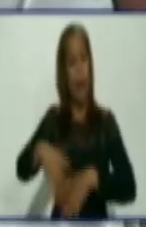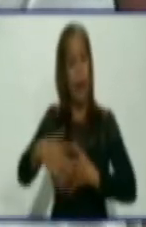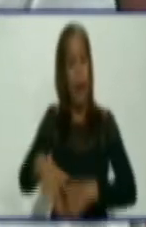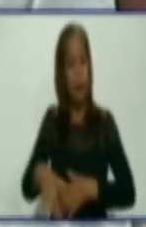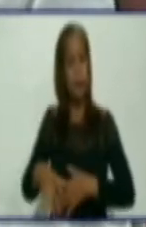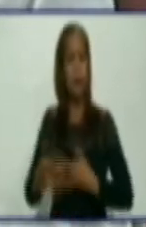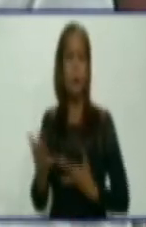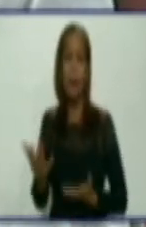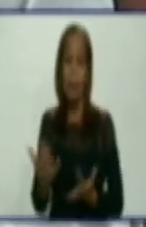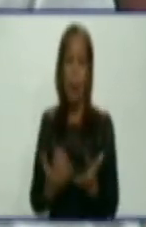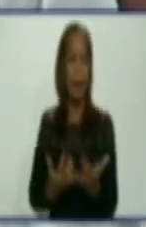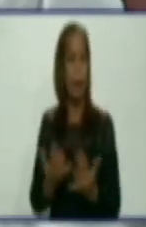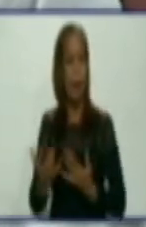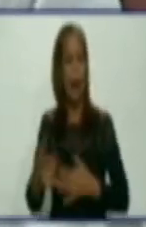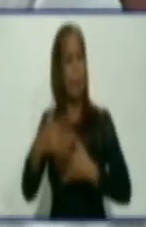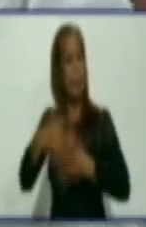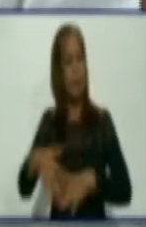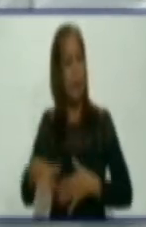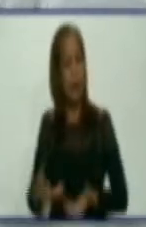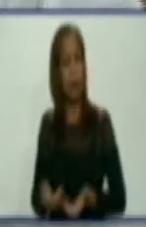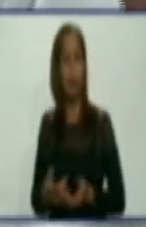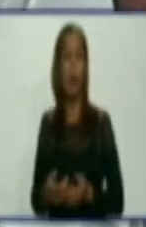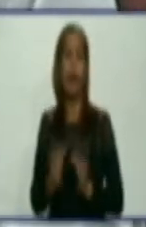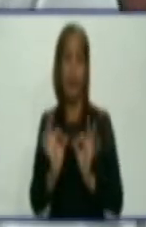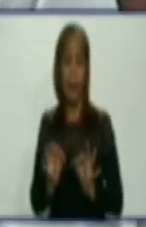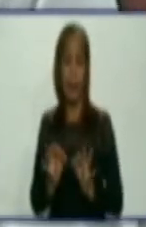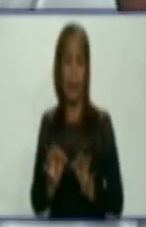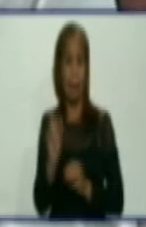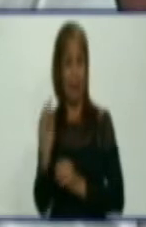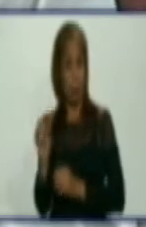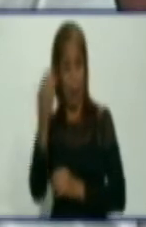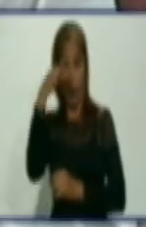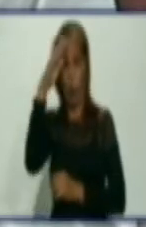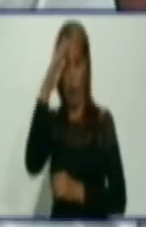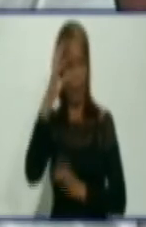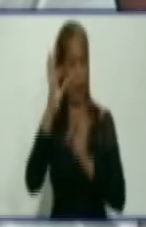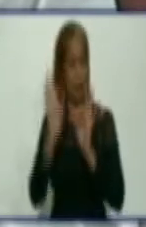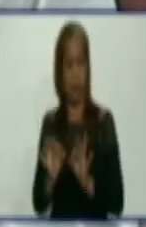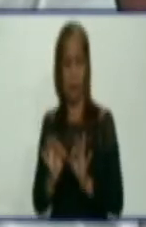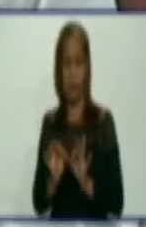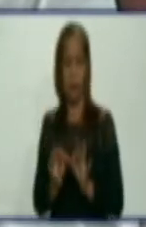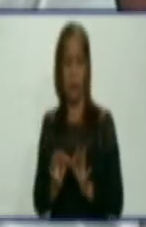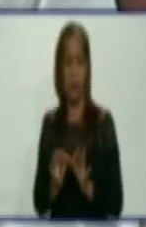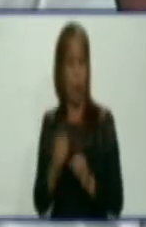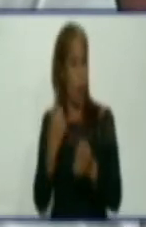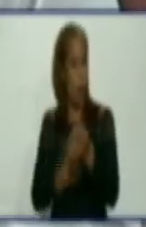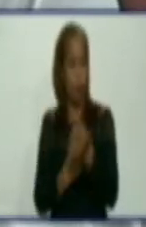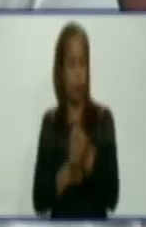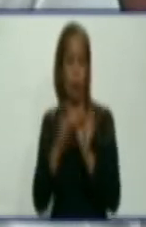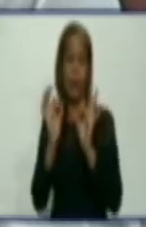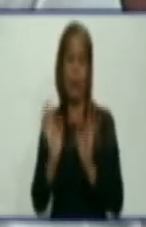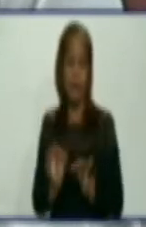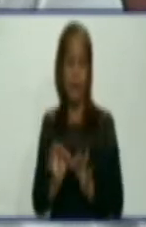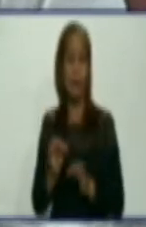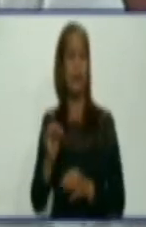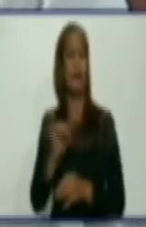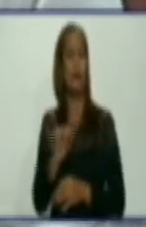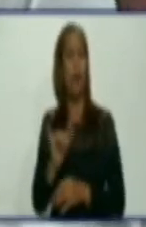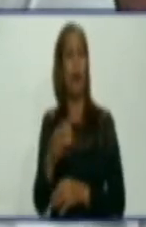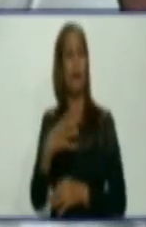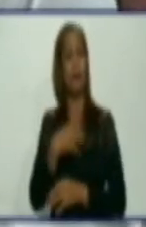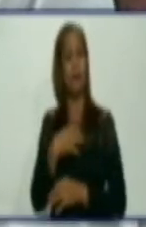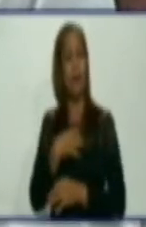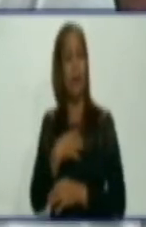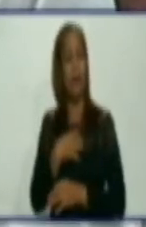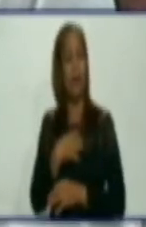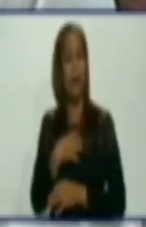el ser humano es optimista de por sí y eso es bueno. Y también tiene una gran carga de ser